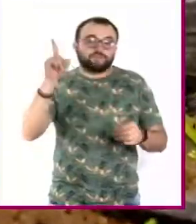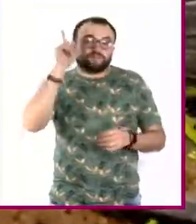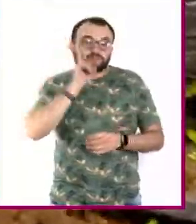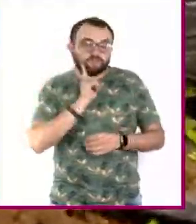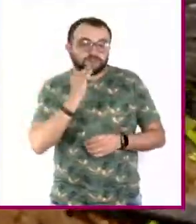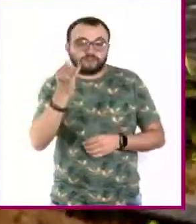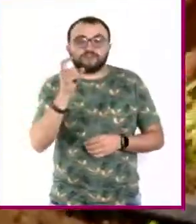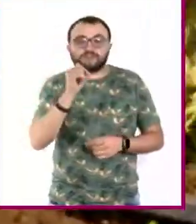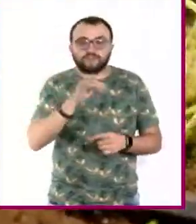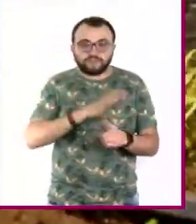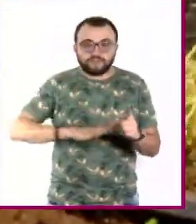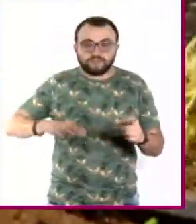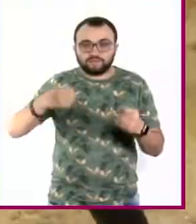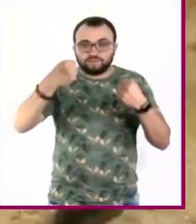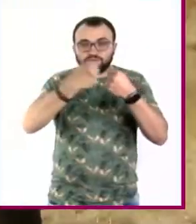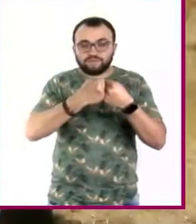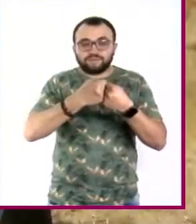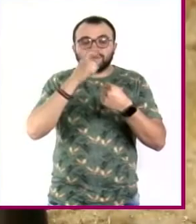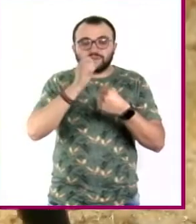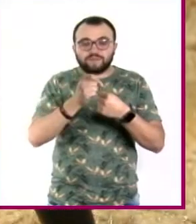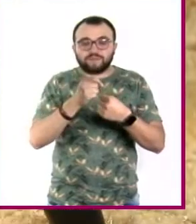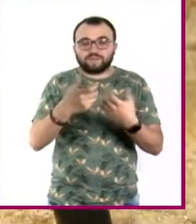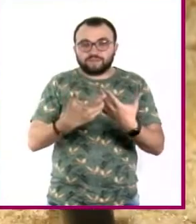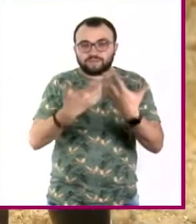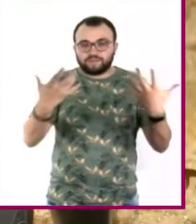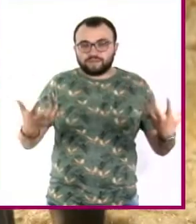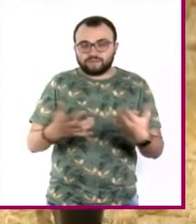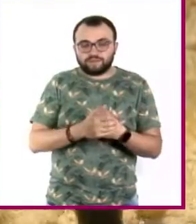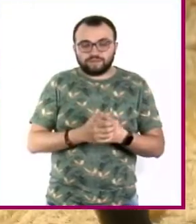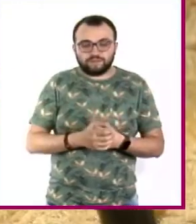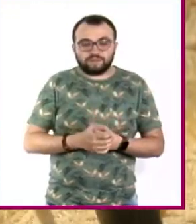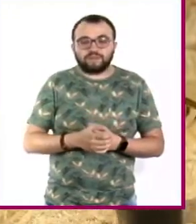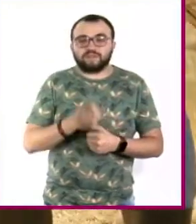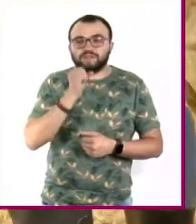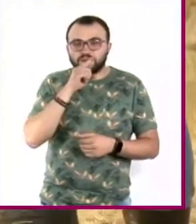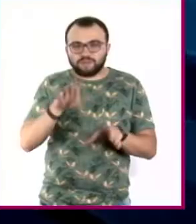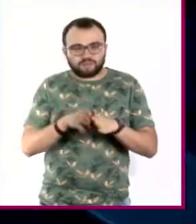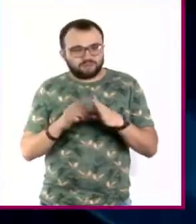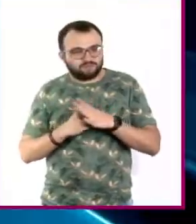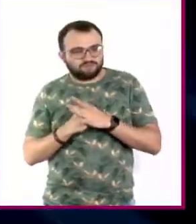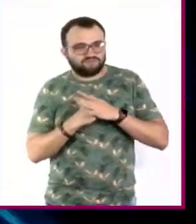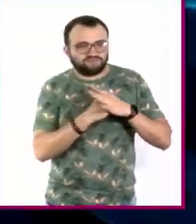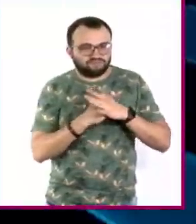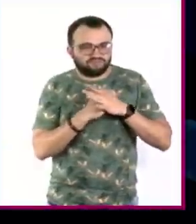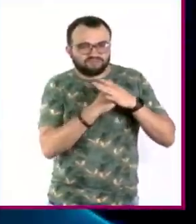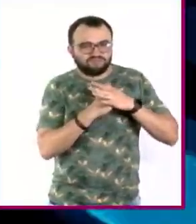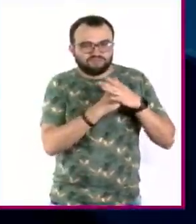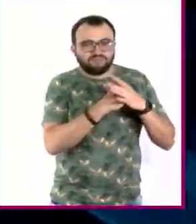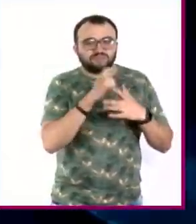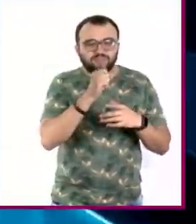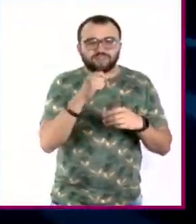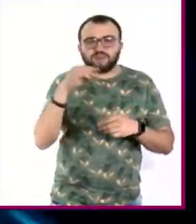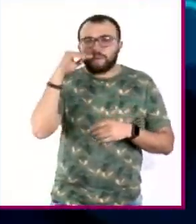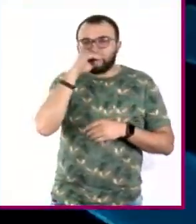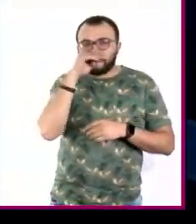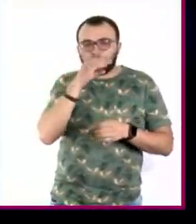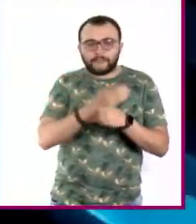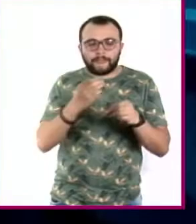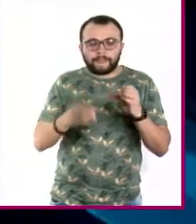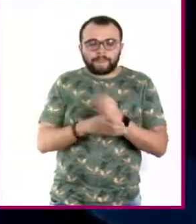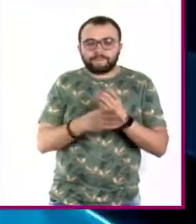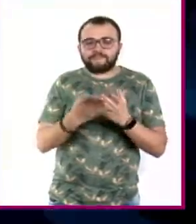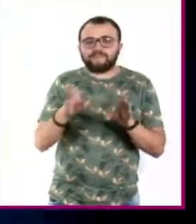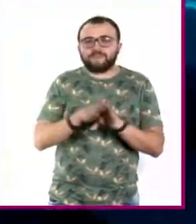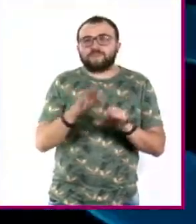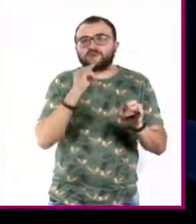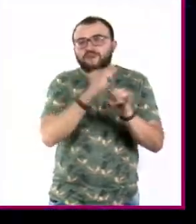brecha territorial entre zonas rurales y urbanas. Impulsar tarifas gratuitas de ámbito regional, es decir, itinerancia de datos